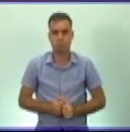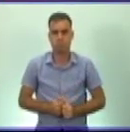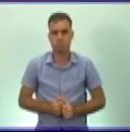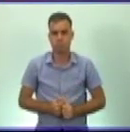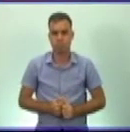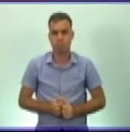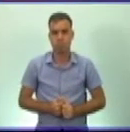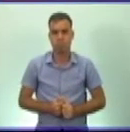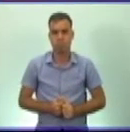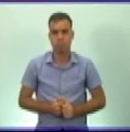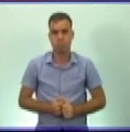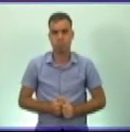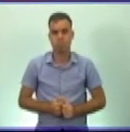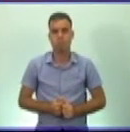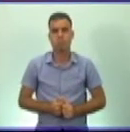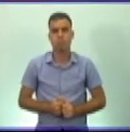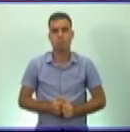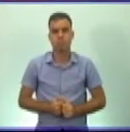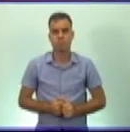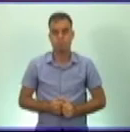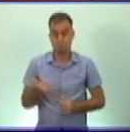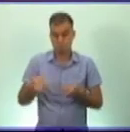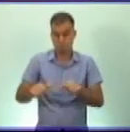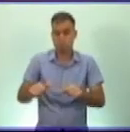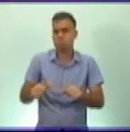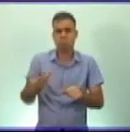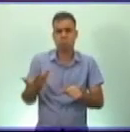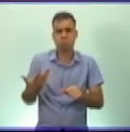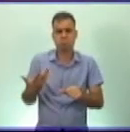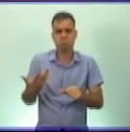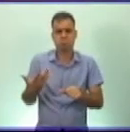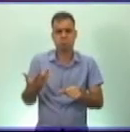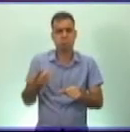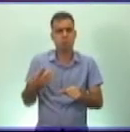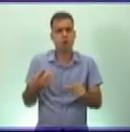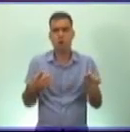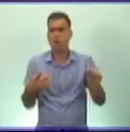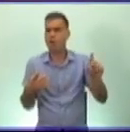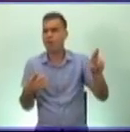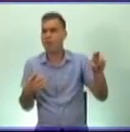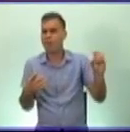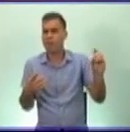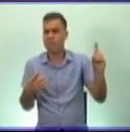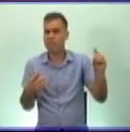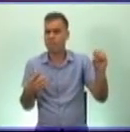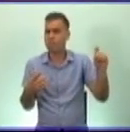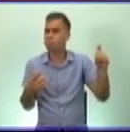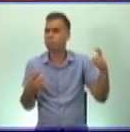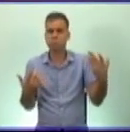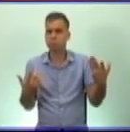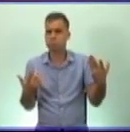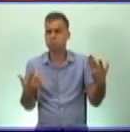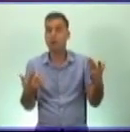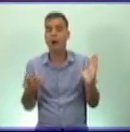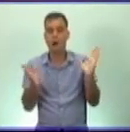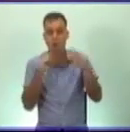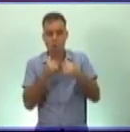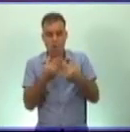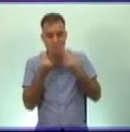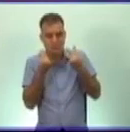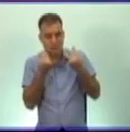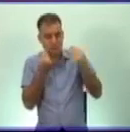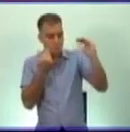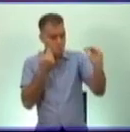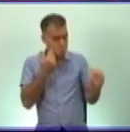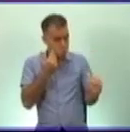Entonces, cuando una reacción es no redox, es simplemente no redox cuando no va a haber ni pérdida ni ganancia